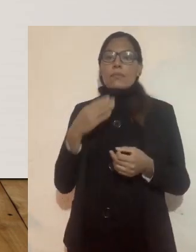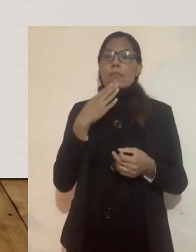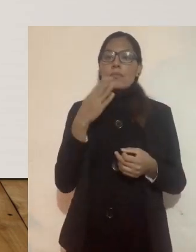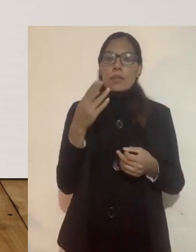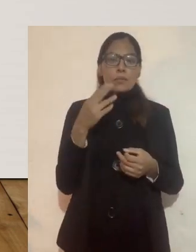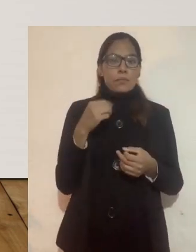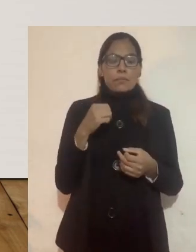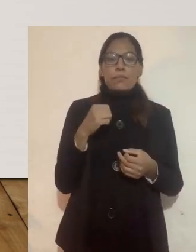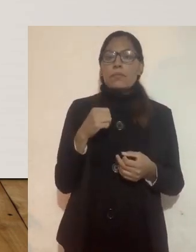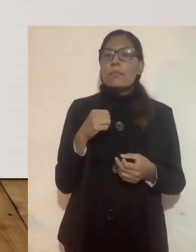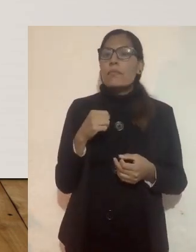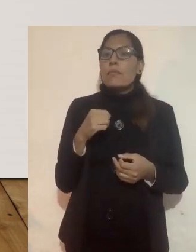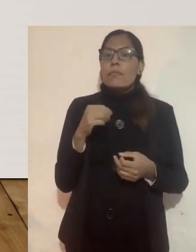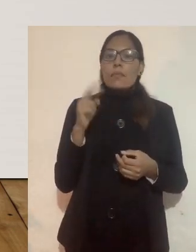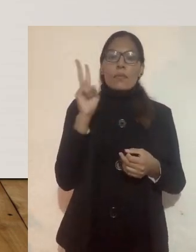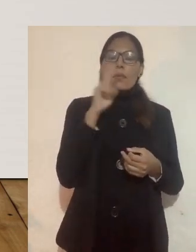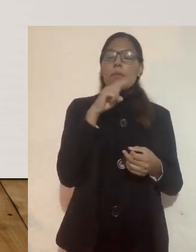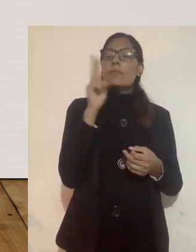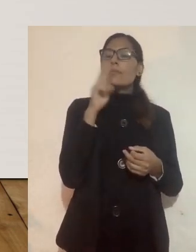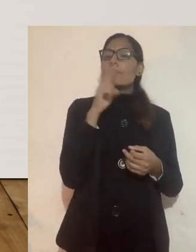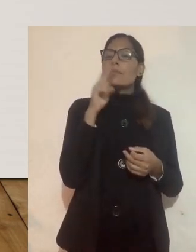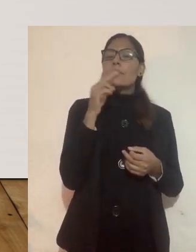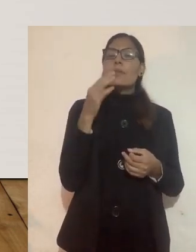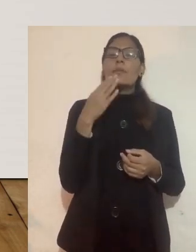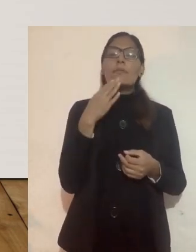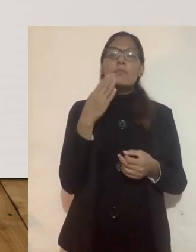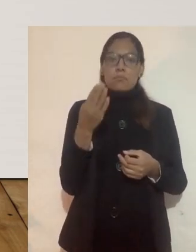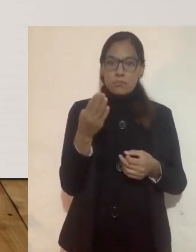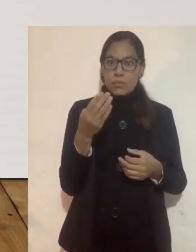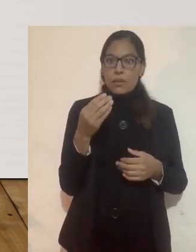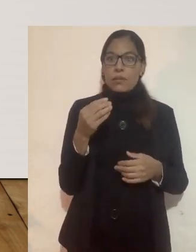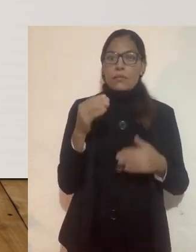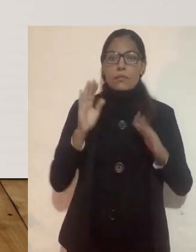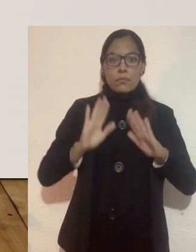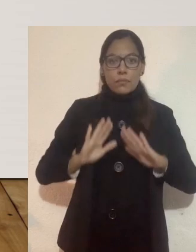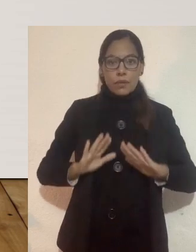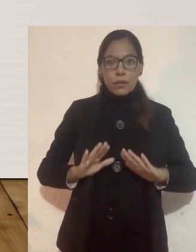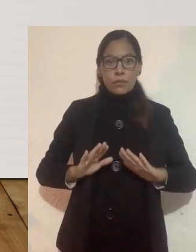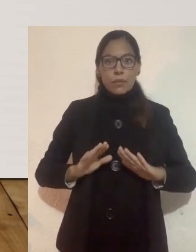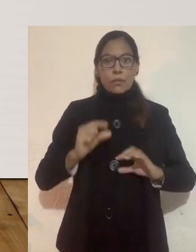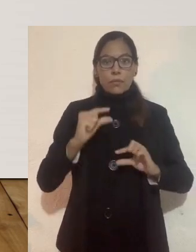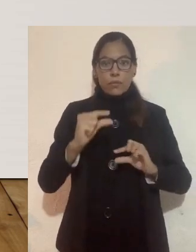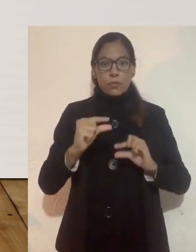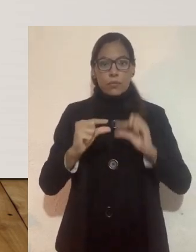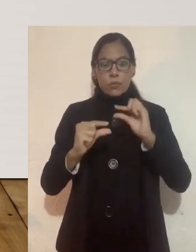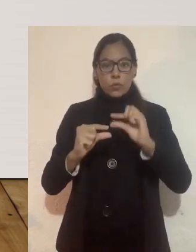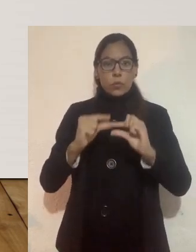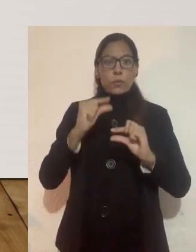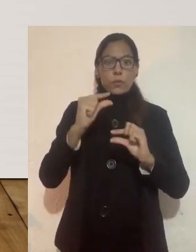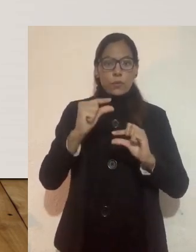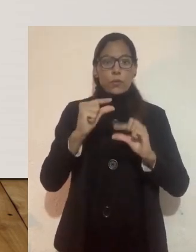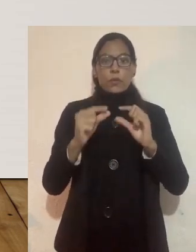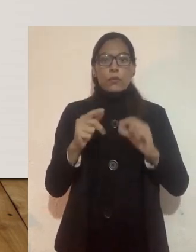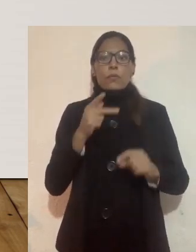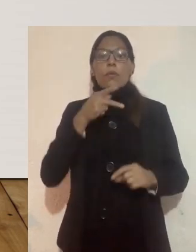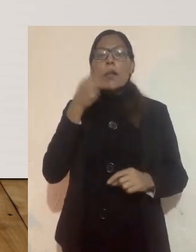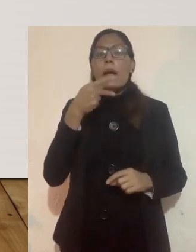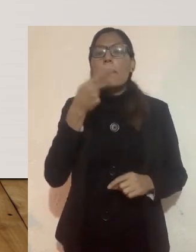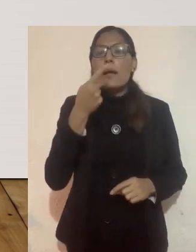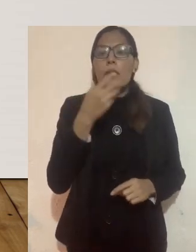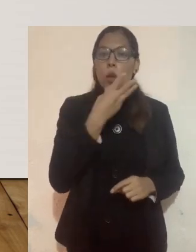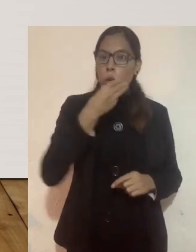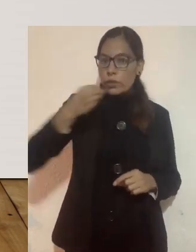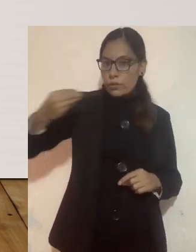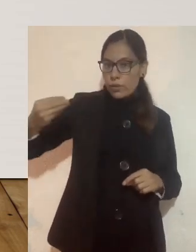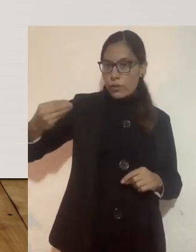buena práctica en tus meditaciones, para lo cual recuerda mantener una postura